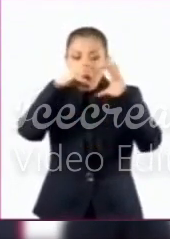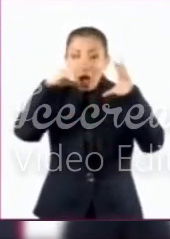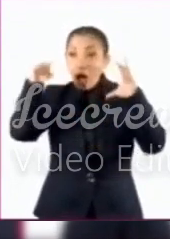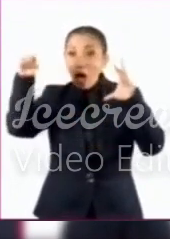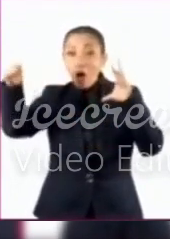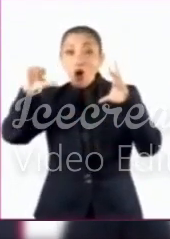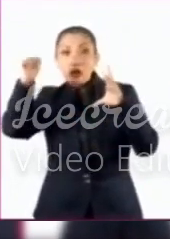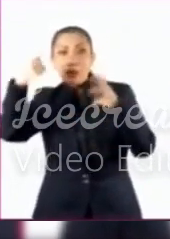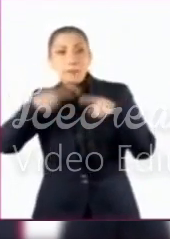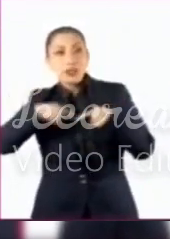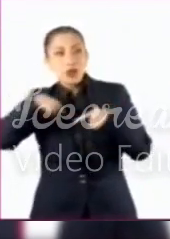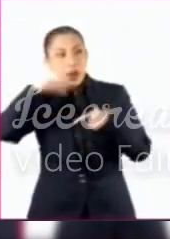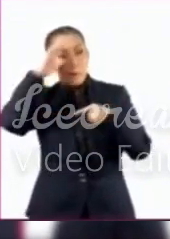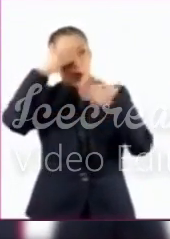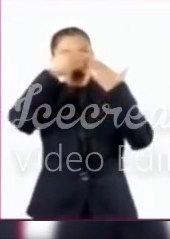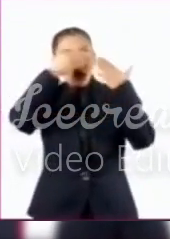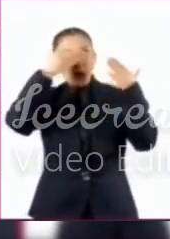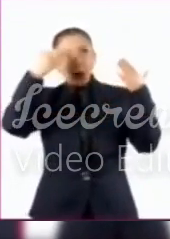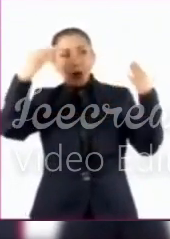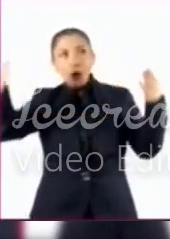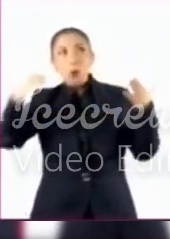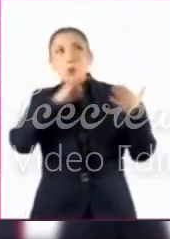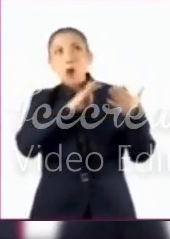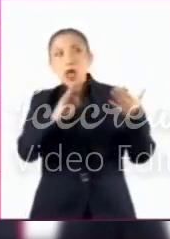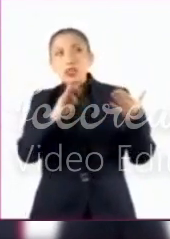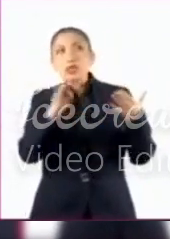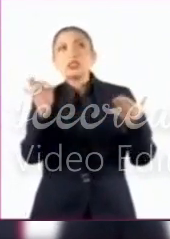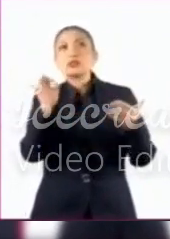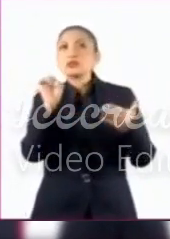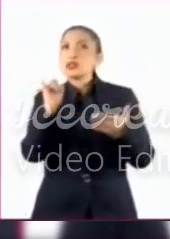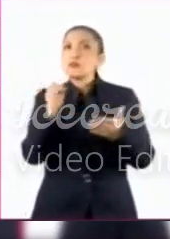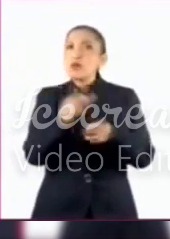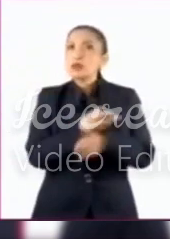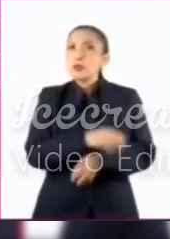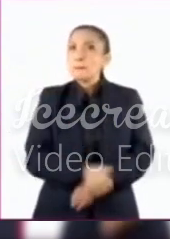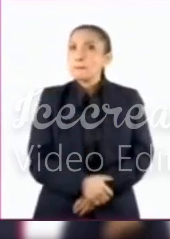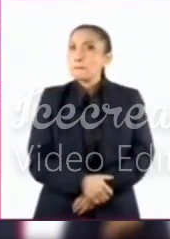inventor, pero abre la imaginación a un sinfín de posibilidades.